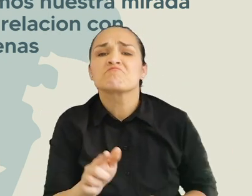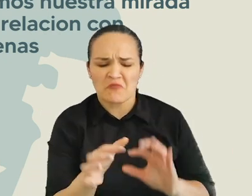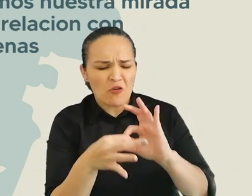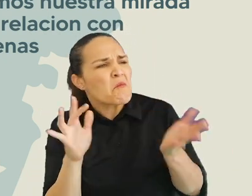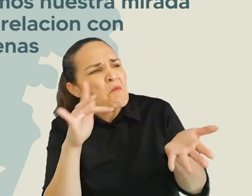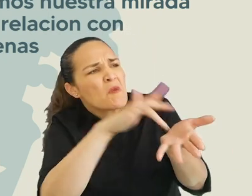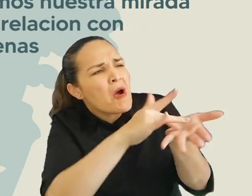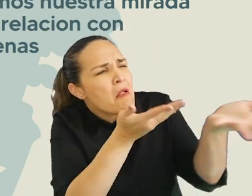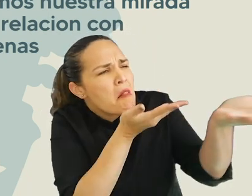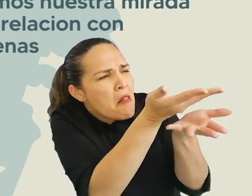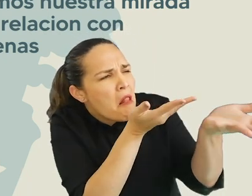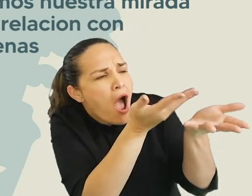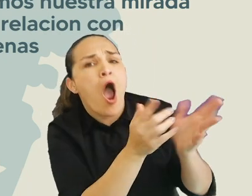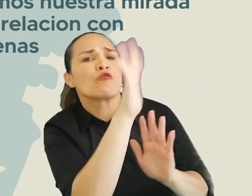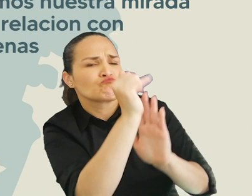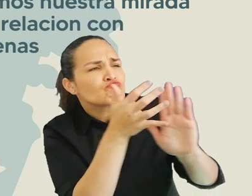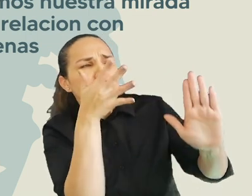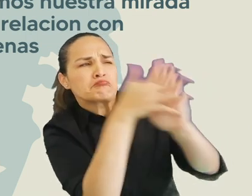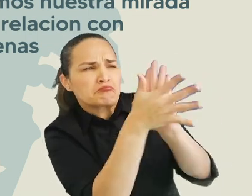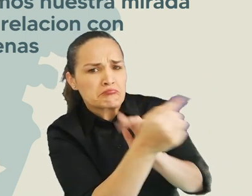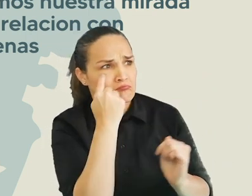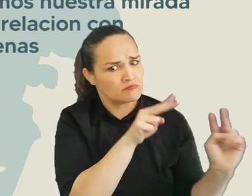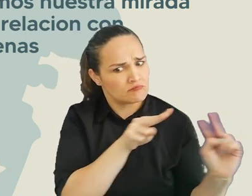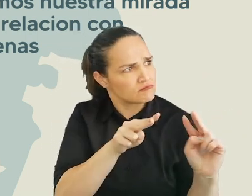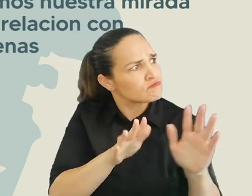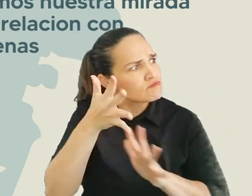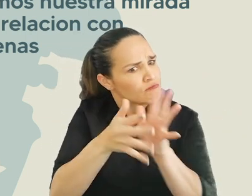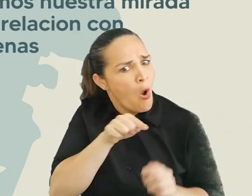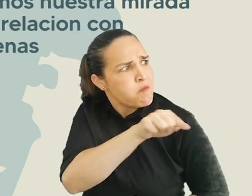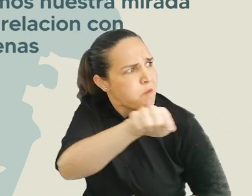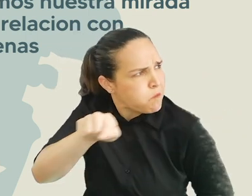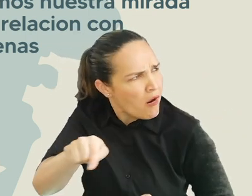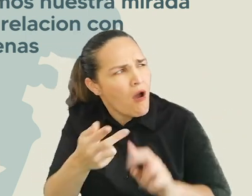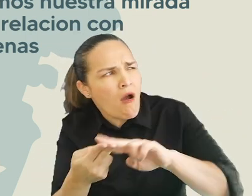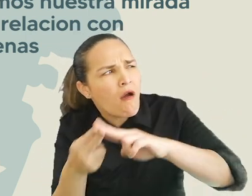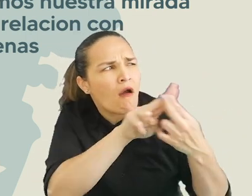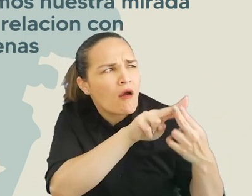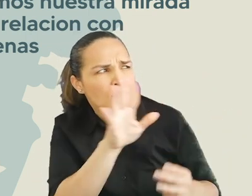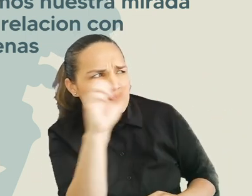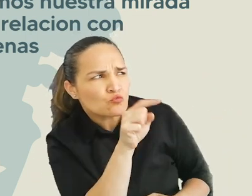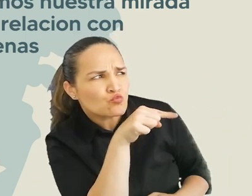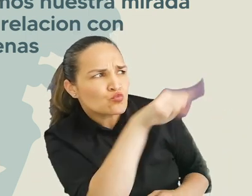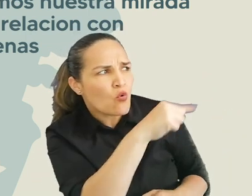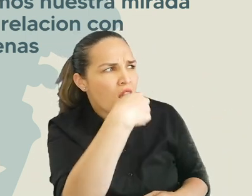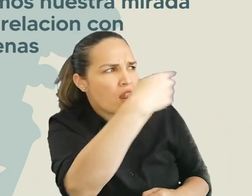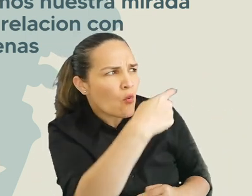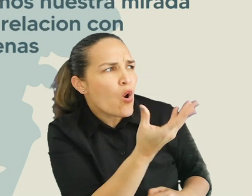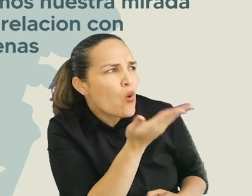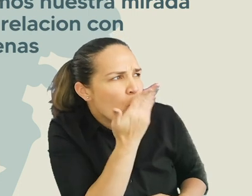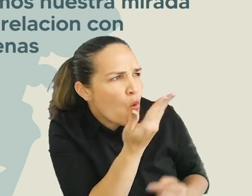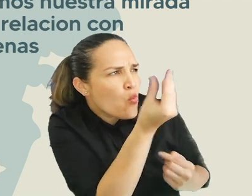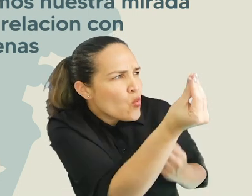En donde aportamos nuestra mirada sobre la lengua de señas colombiana y su relación con las lenguas indígenas